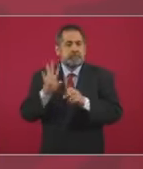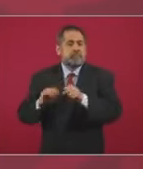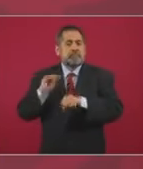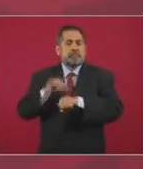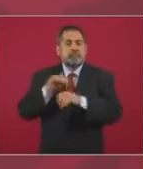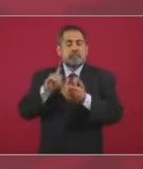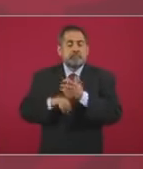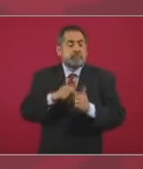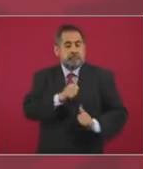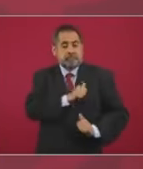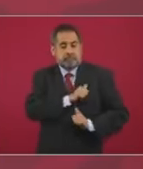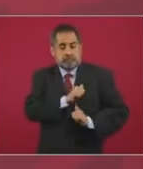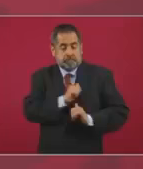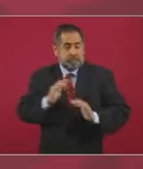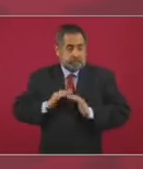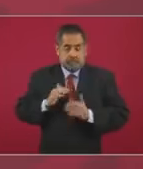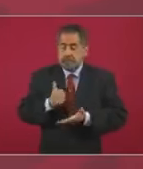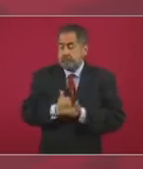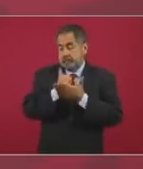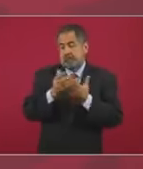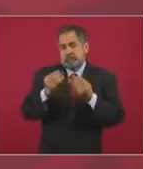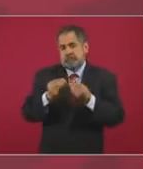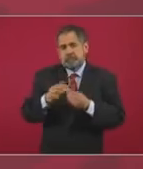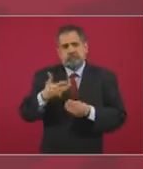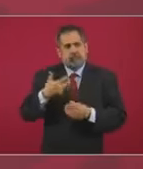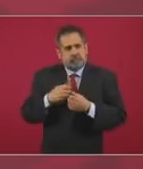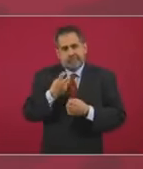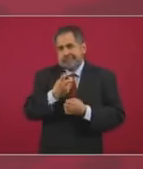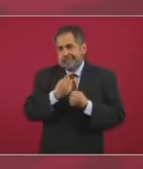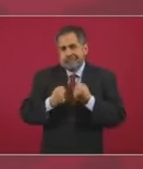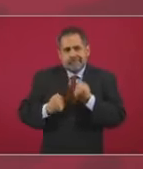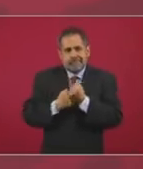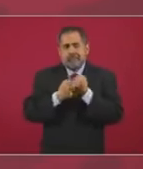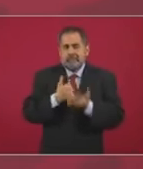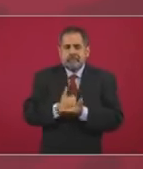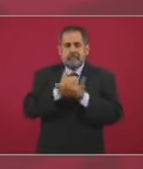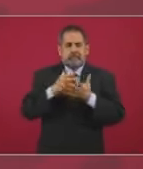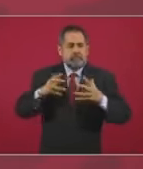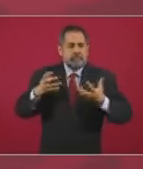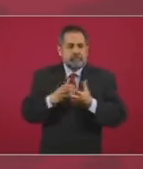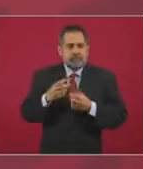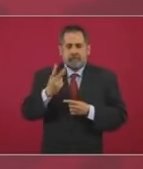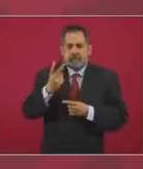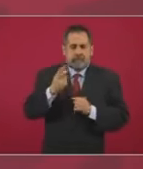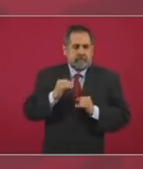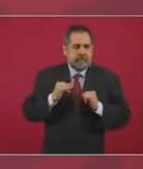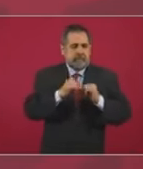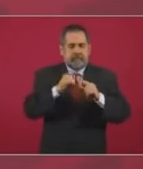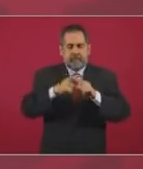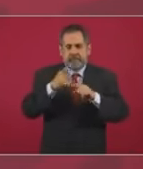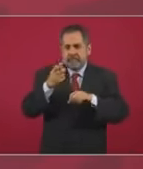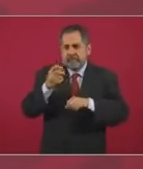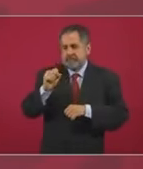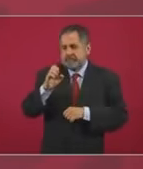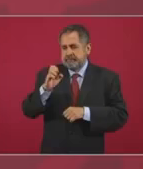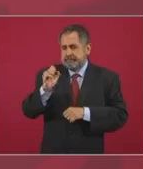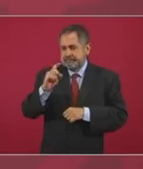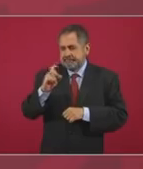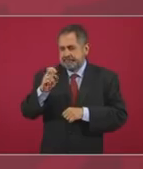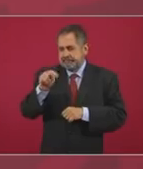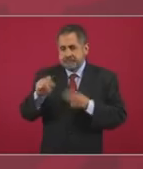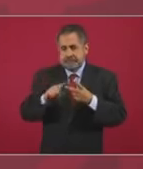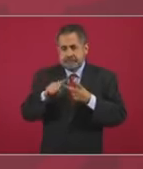de las Fuerzas Armadas, tenemos un cimiento muy sólido de dos instituciones, la Secretaría de la Defensa, la Secretaría de